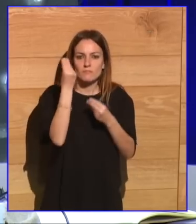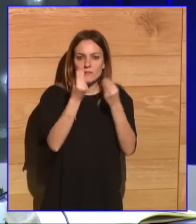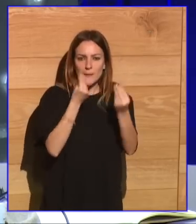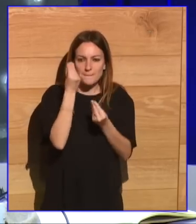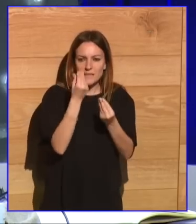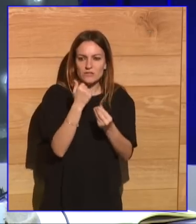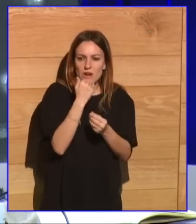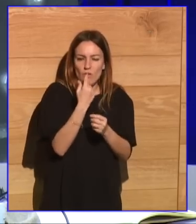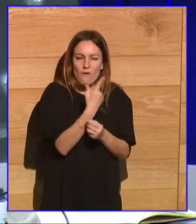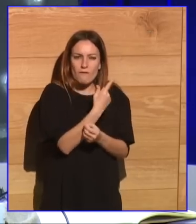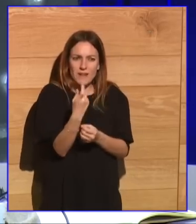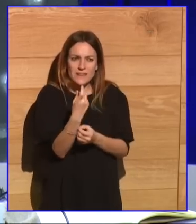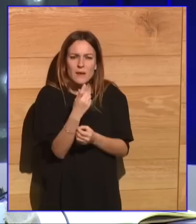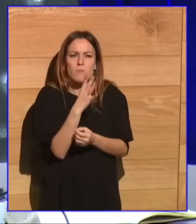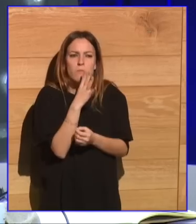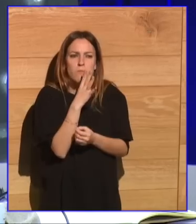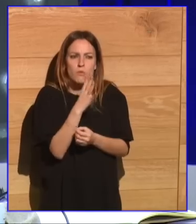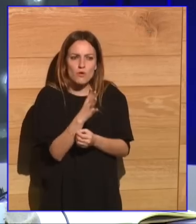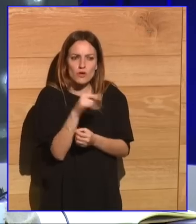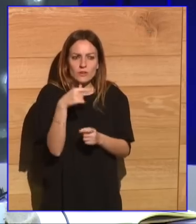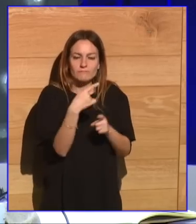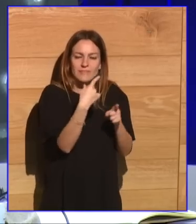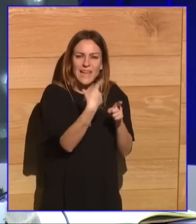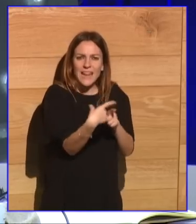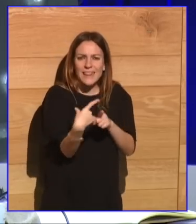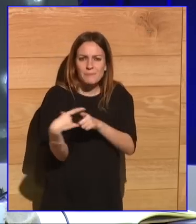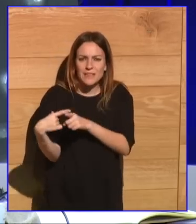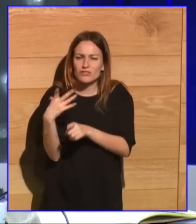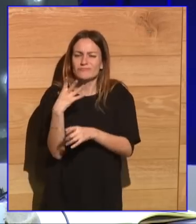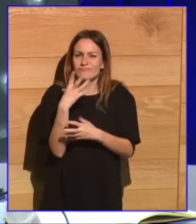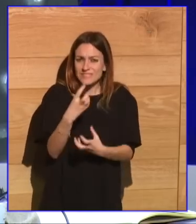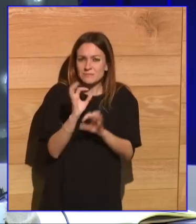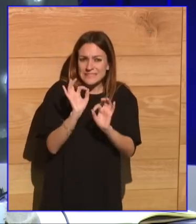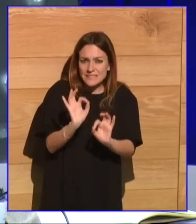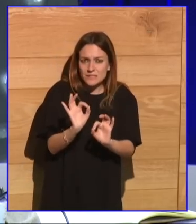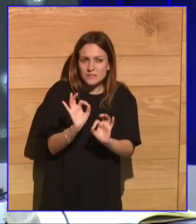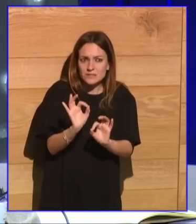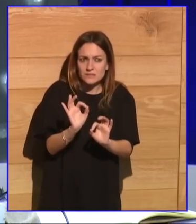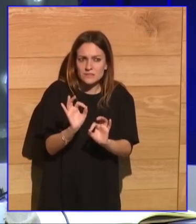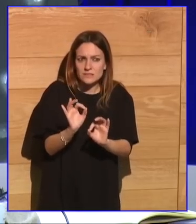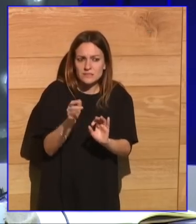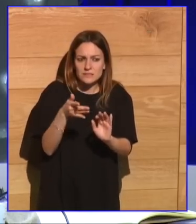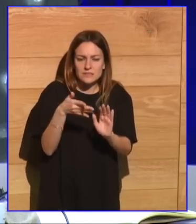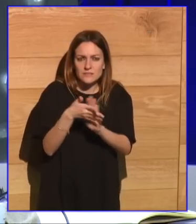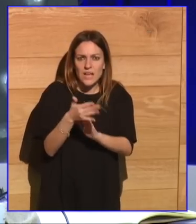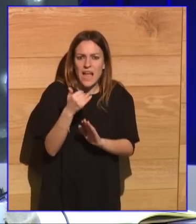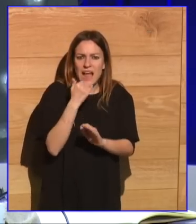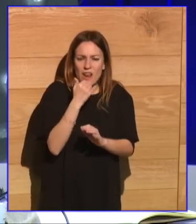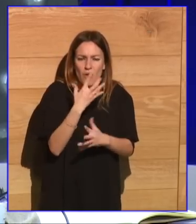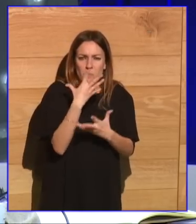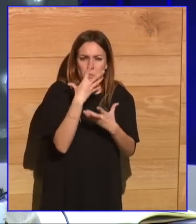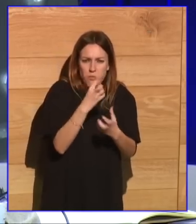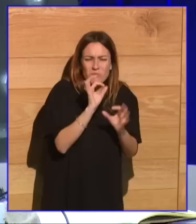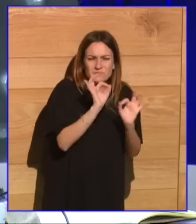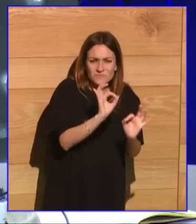ausencia de foco porque los elementos teóricamente dramáticos no resultan particularmente dramáticos